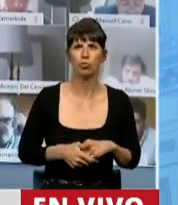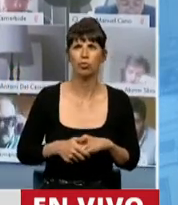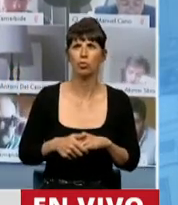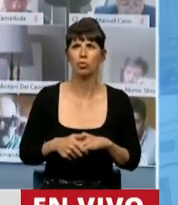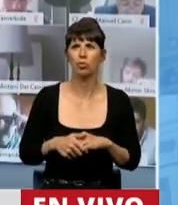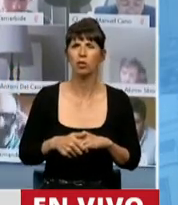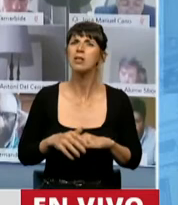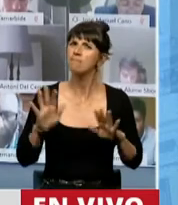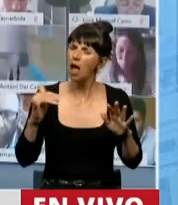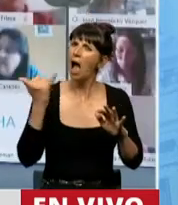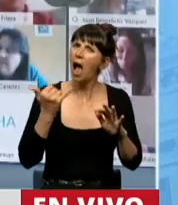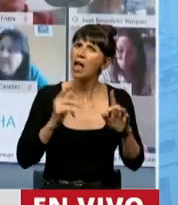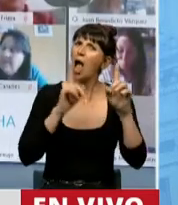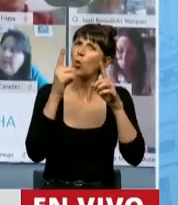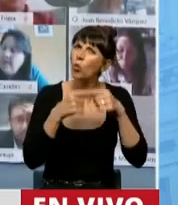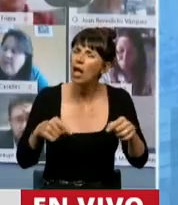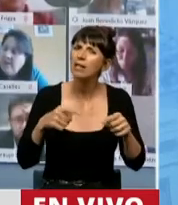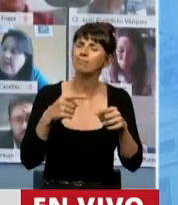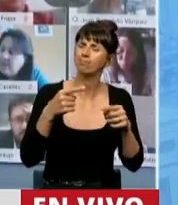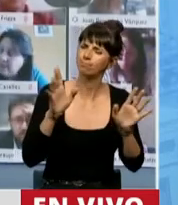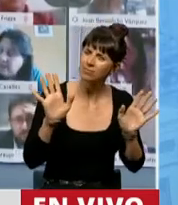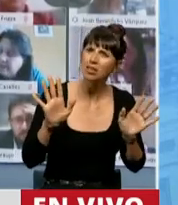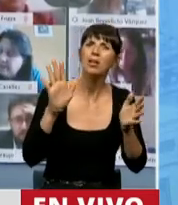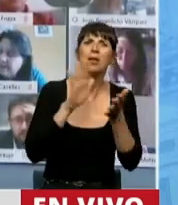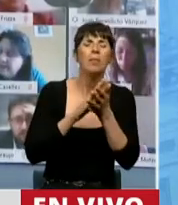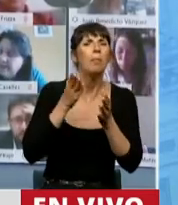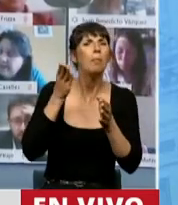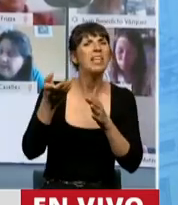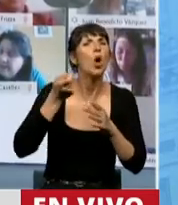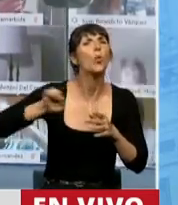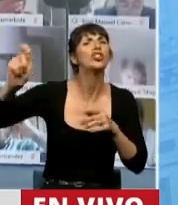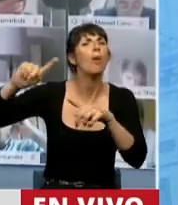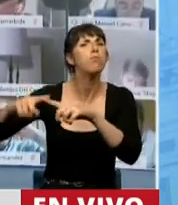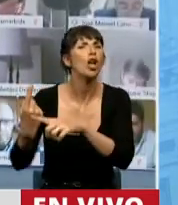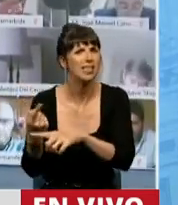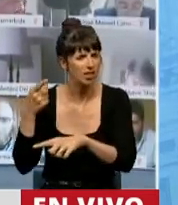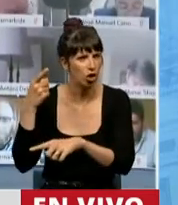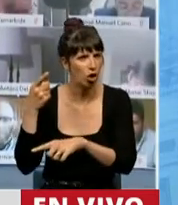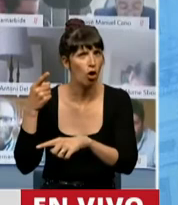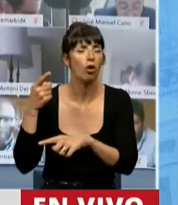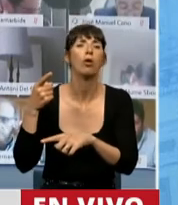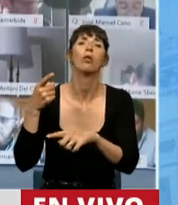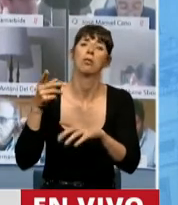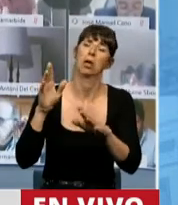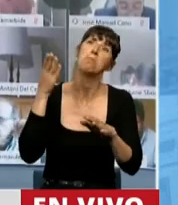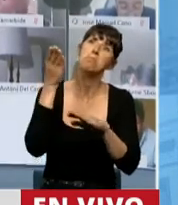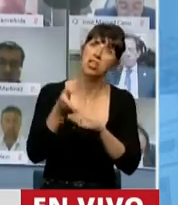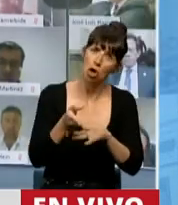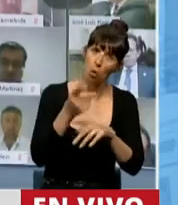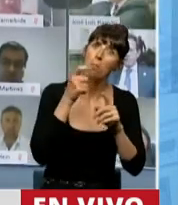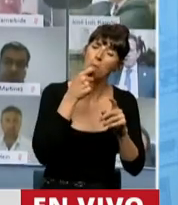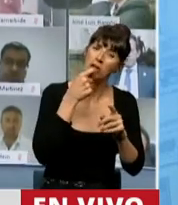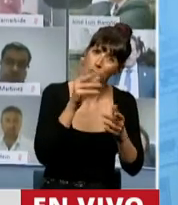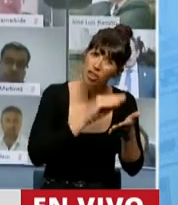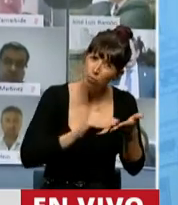algunas cuestiones muy interesantes como pedidos de juicio políticos hechos por algunos diputados preopinantes. Recuerdo, sin ir más